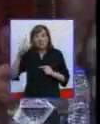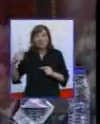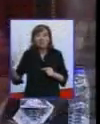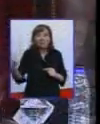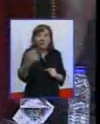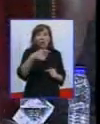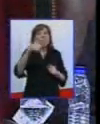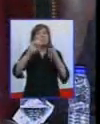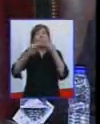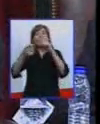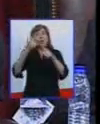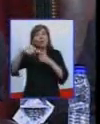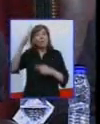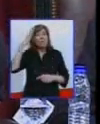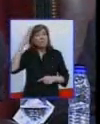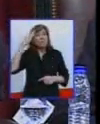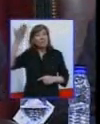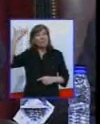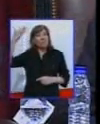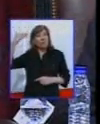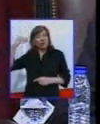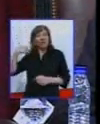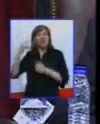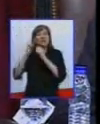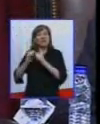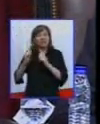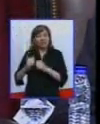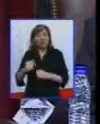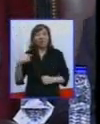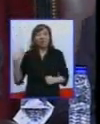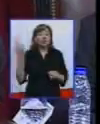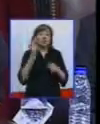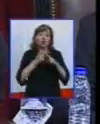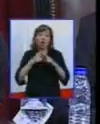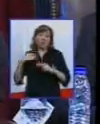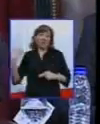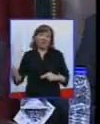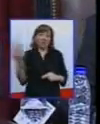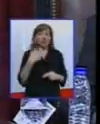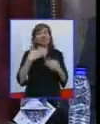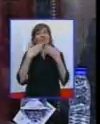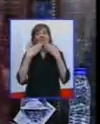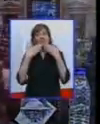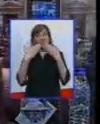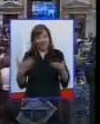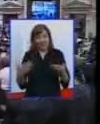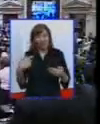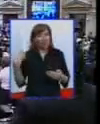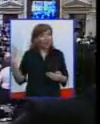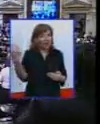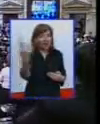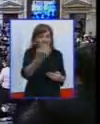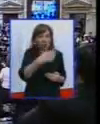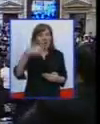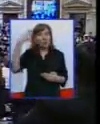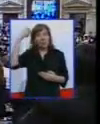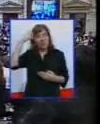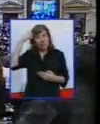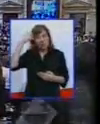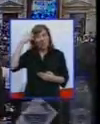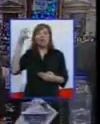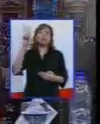con su memoria, con su historia. En nombre de todos los argentinos le agradezco a todos los señores